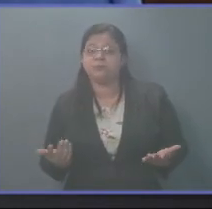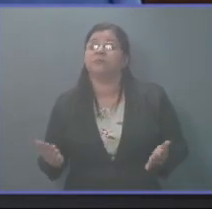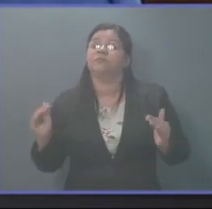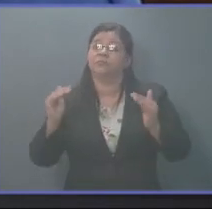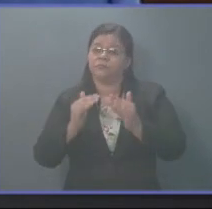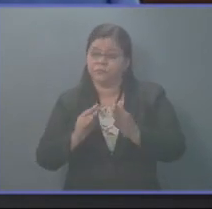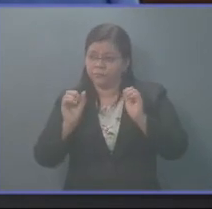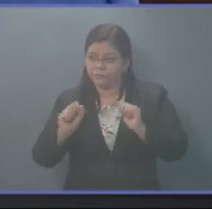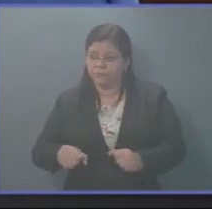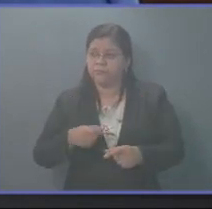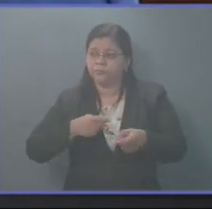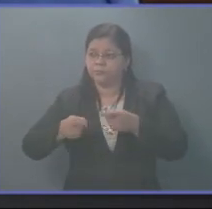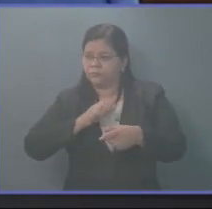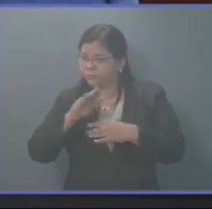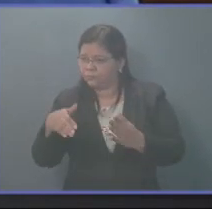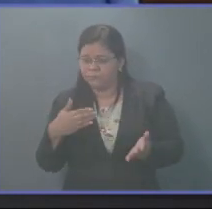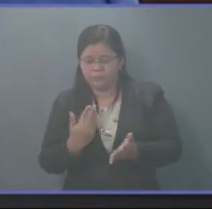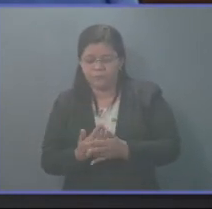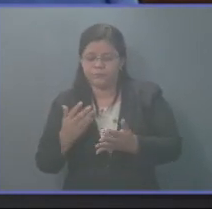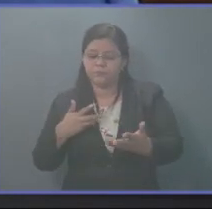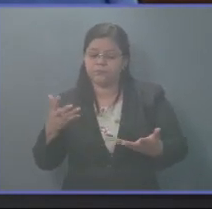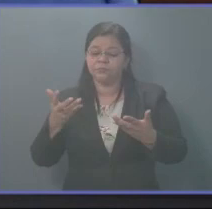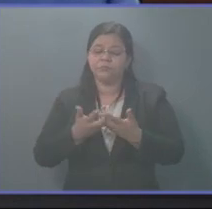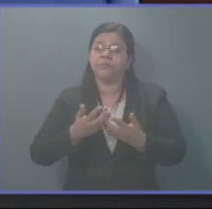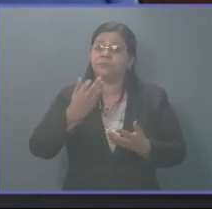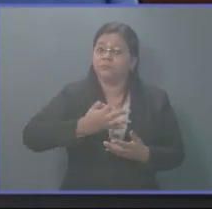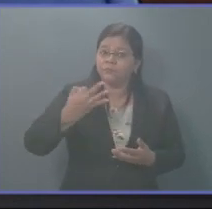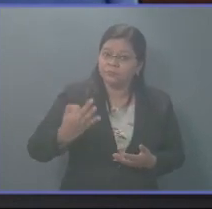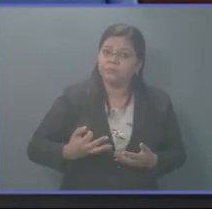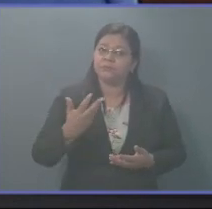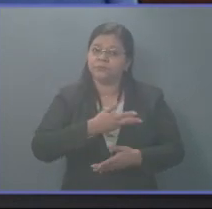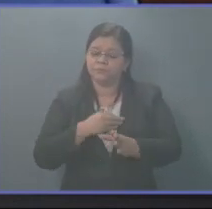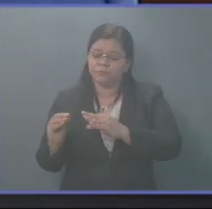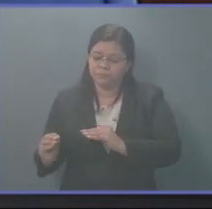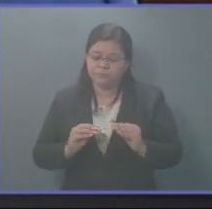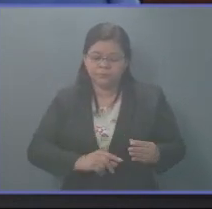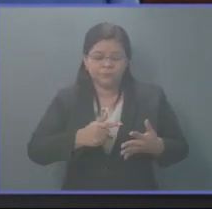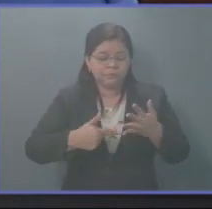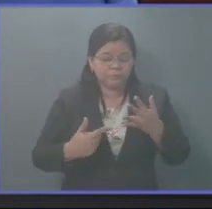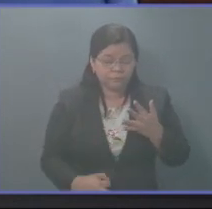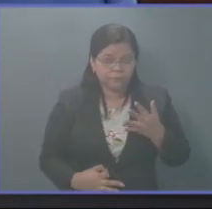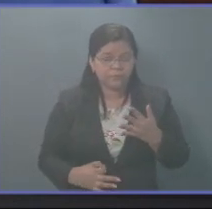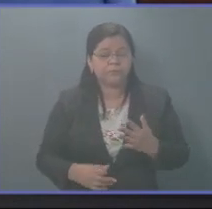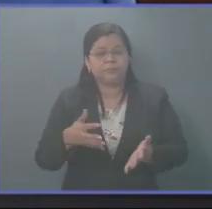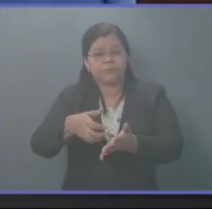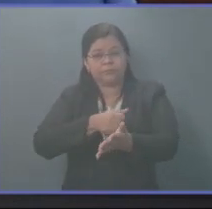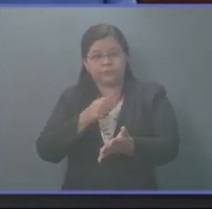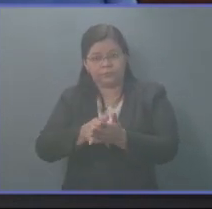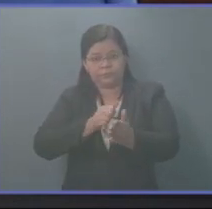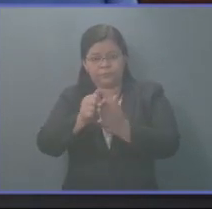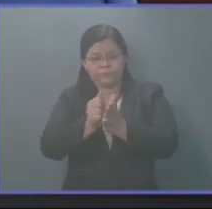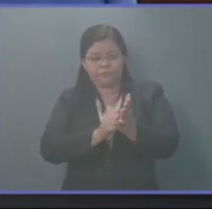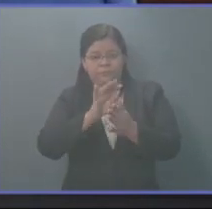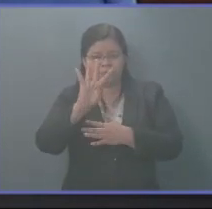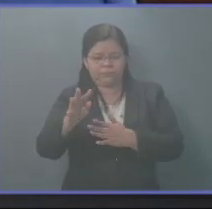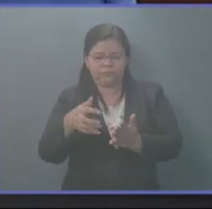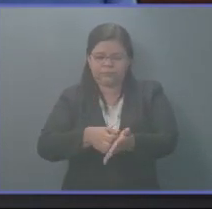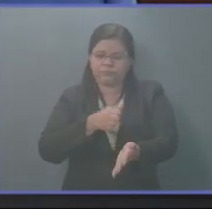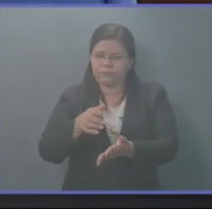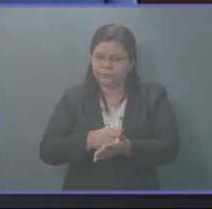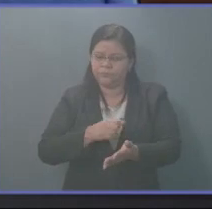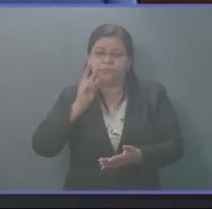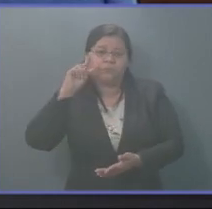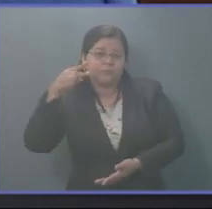para dictar las regulaciones complementarias que fueren necesarias para facilitar la aplicación de esta ley. Impuestos municipales, artículo 4. Son impuestos municipales